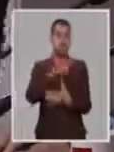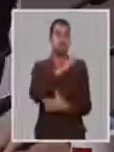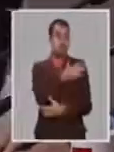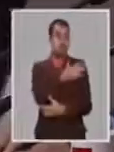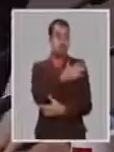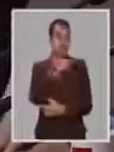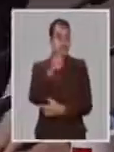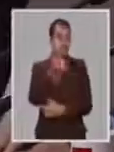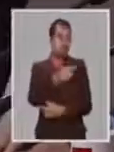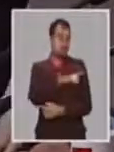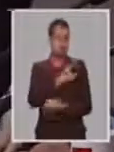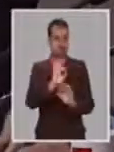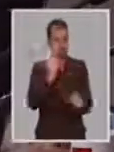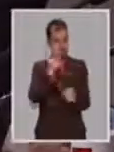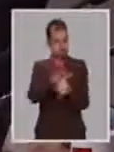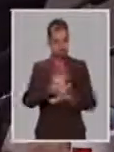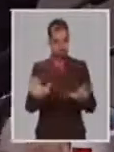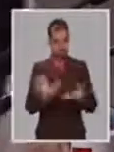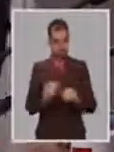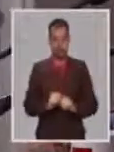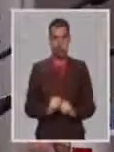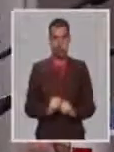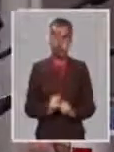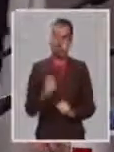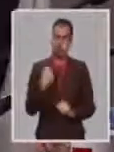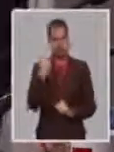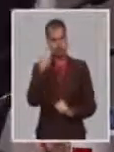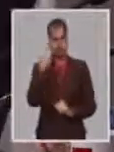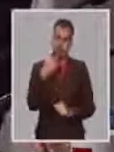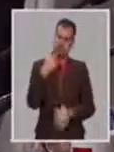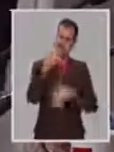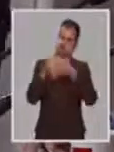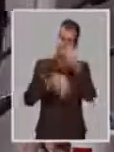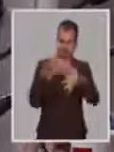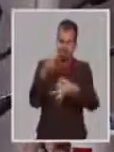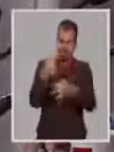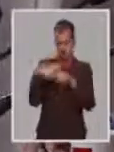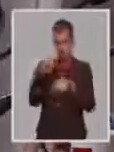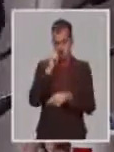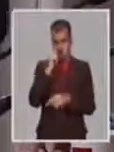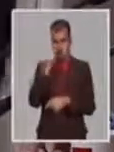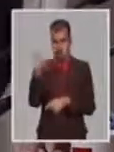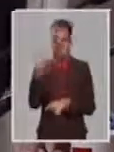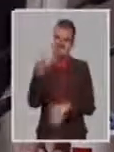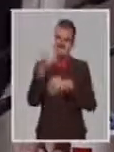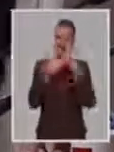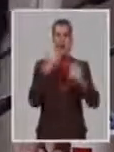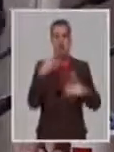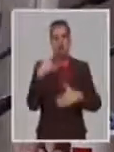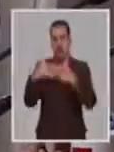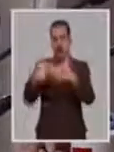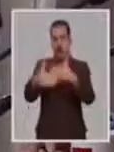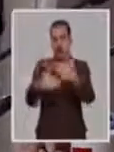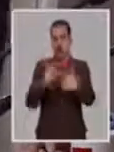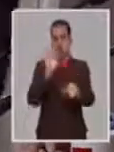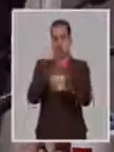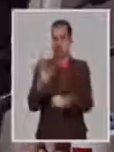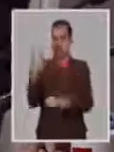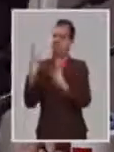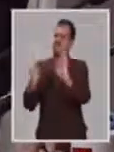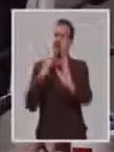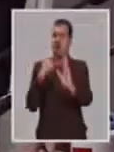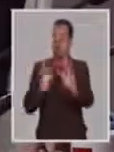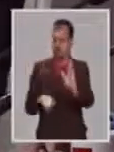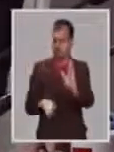que comenzara esta fase, pero me gustaría precisar con Dagmar cómo ha sido este proceso, es decir, cómo se entra a la fase